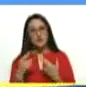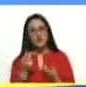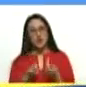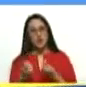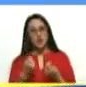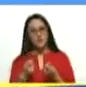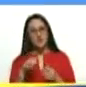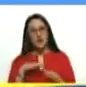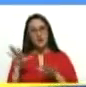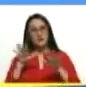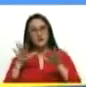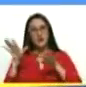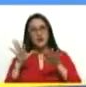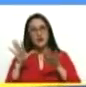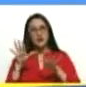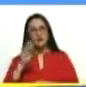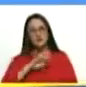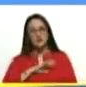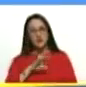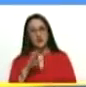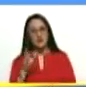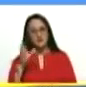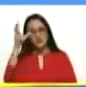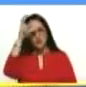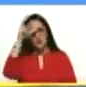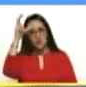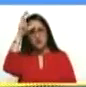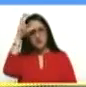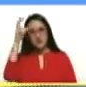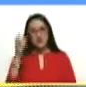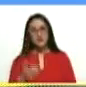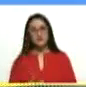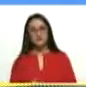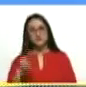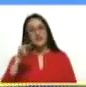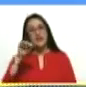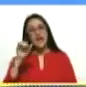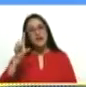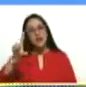Económicas Extranjeras de la República de Turquía, Nail Olpak,